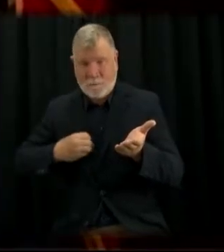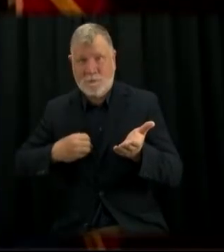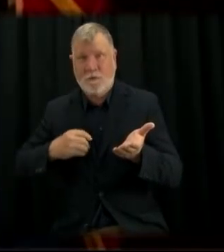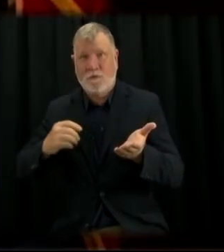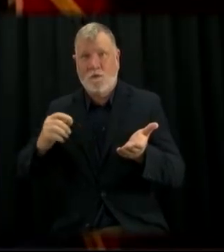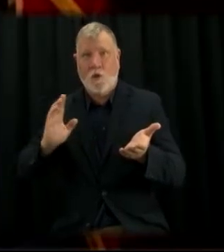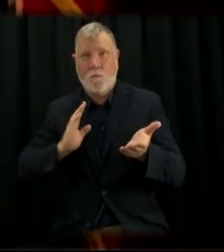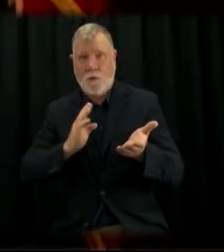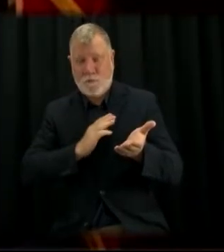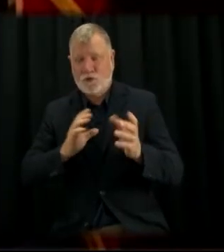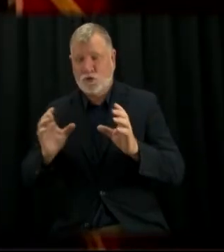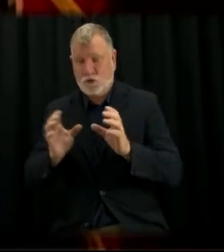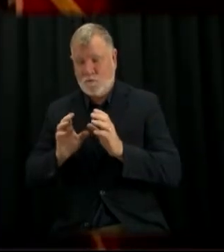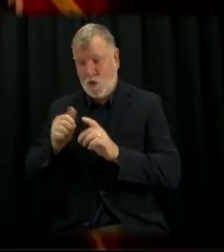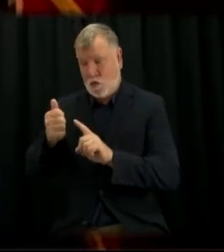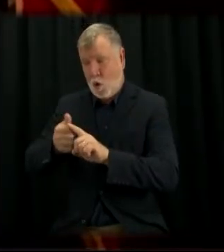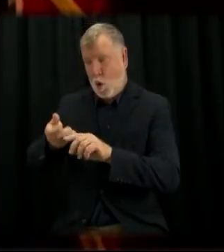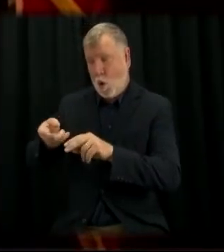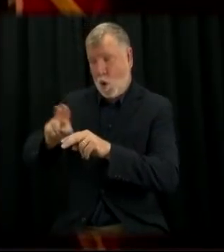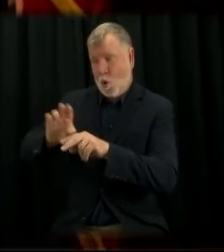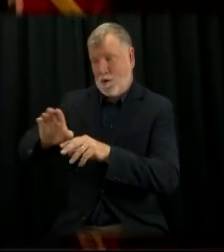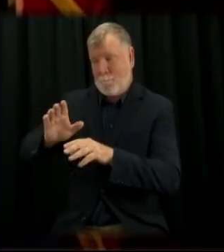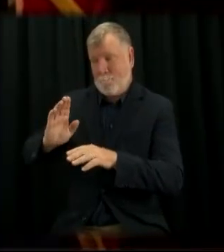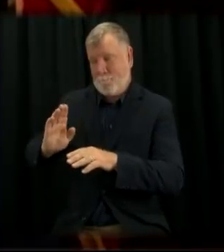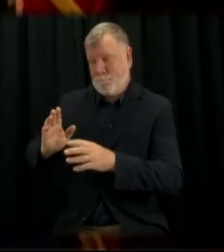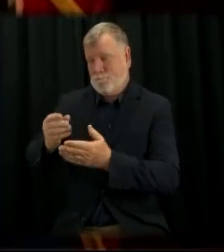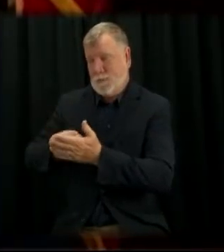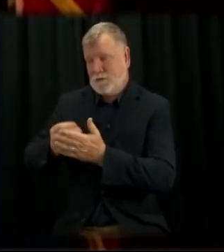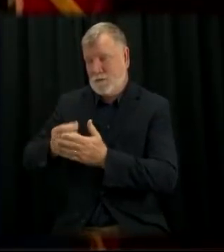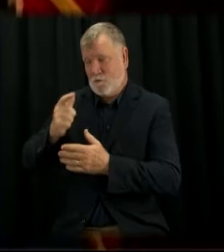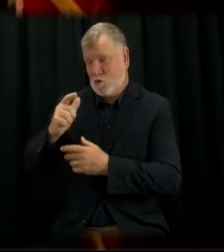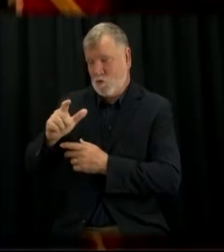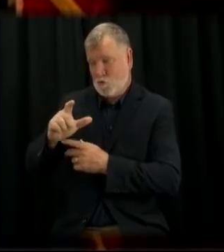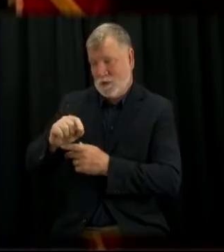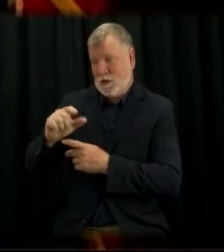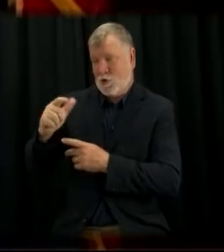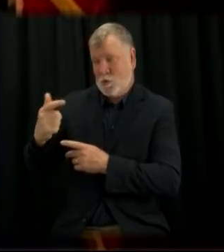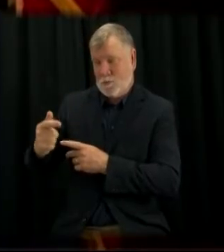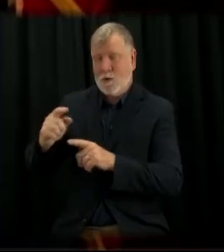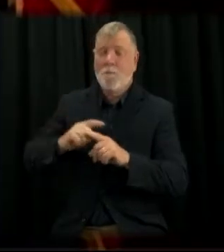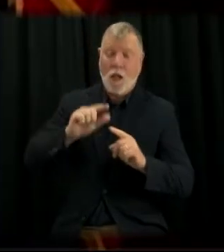no fue aceptado por la Junta y la Junta ha certificado su propio